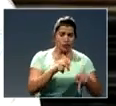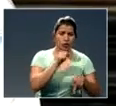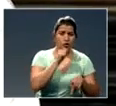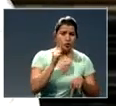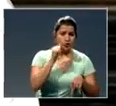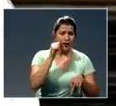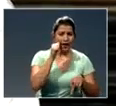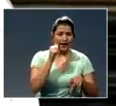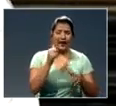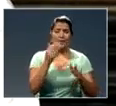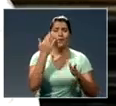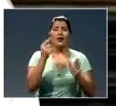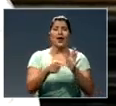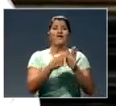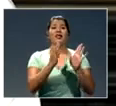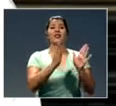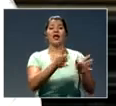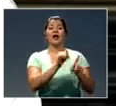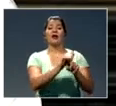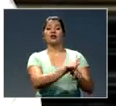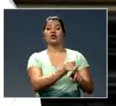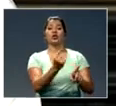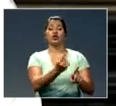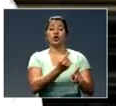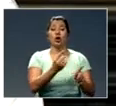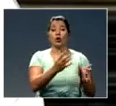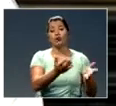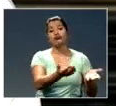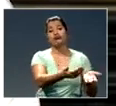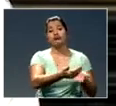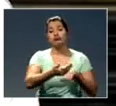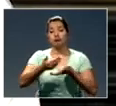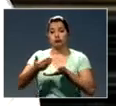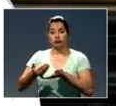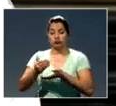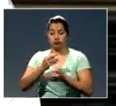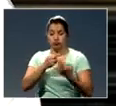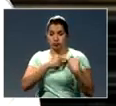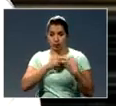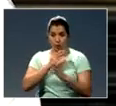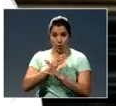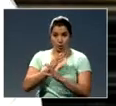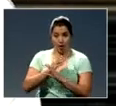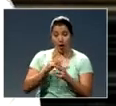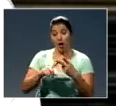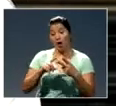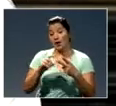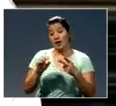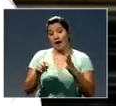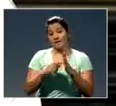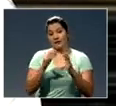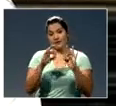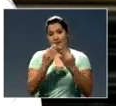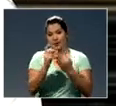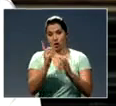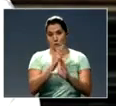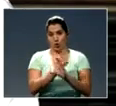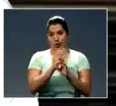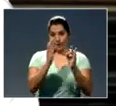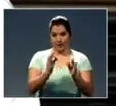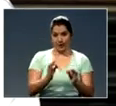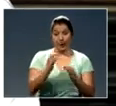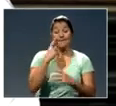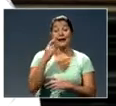de abandono o de muchas veces que han sido descuidados por sus familias. Para nosotros es